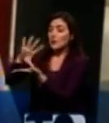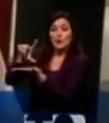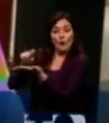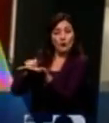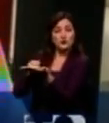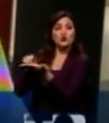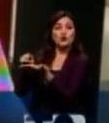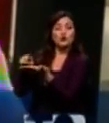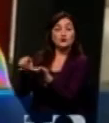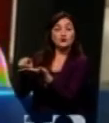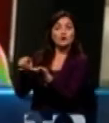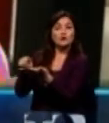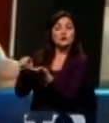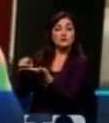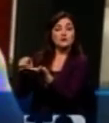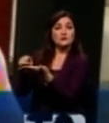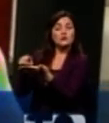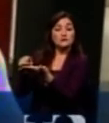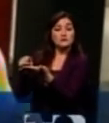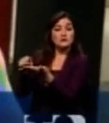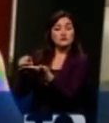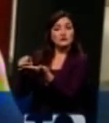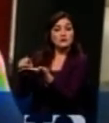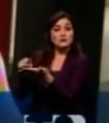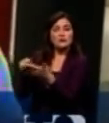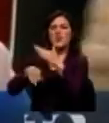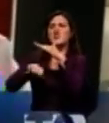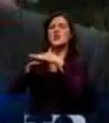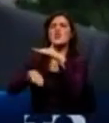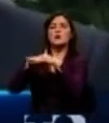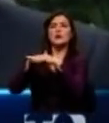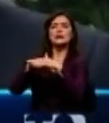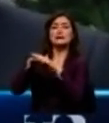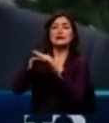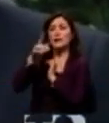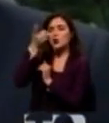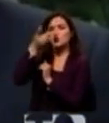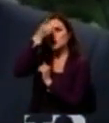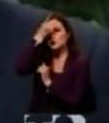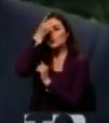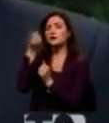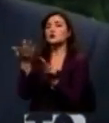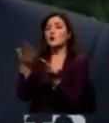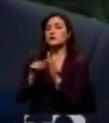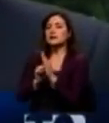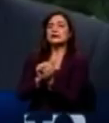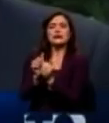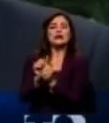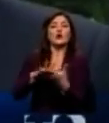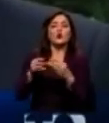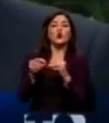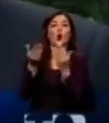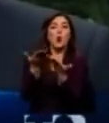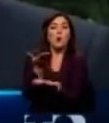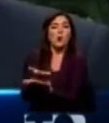aprobación. Que tenga el límite del endeudamiento superado. Podremos reestructurar la deuda